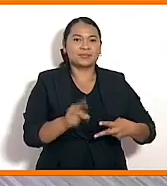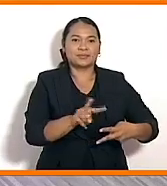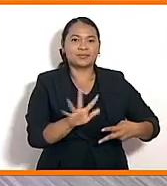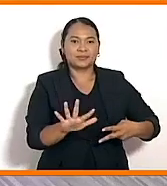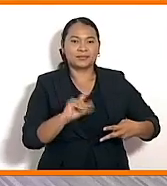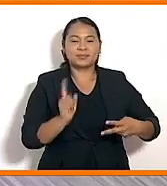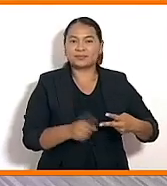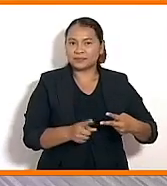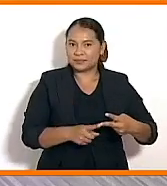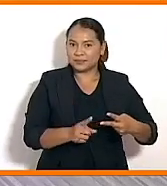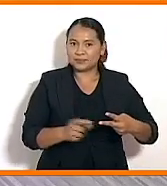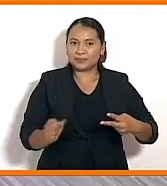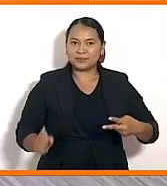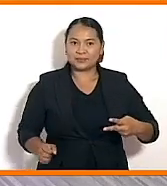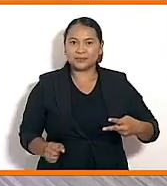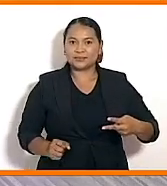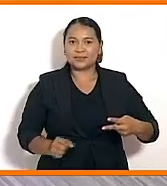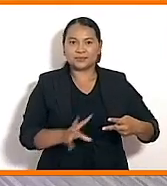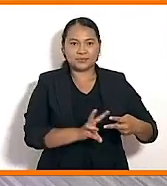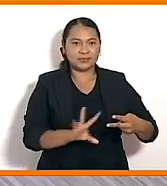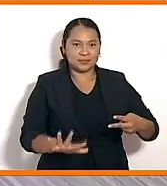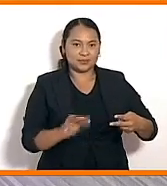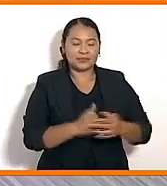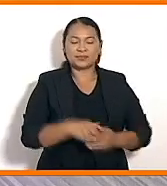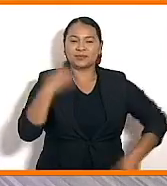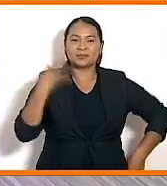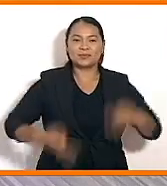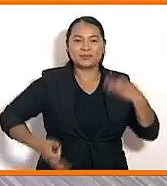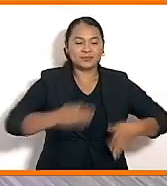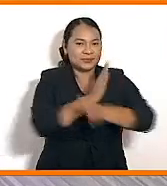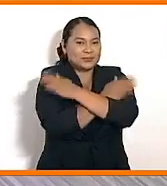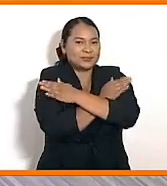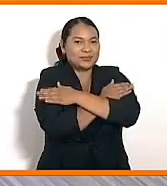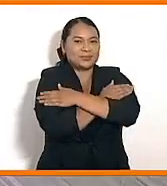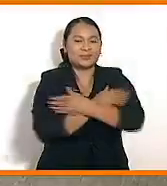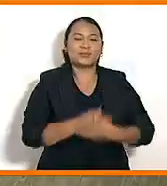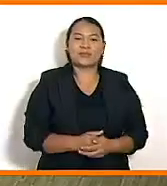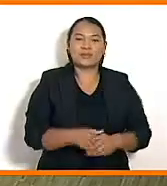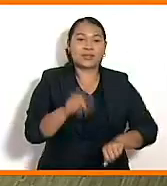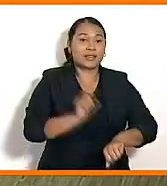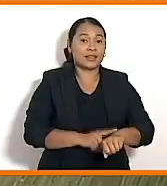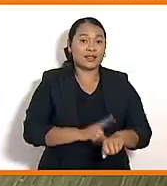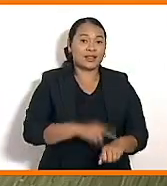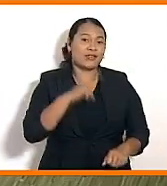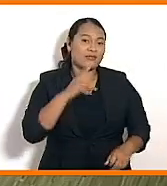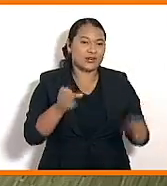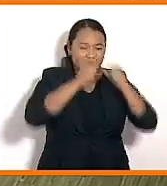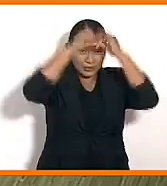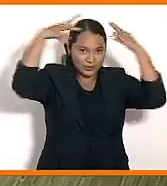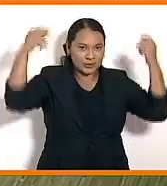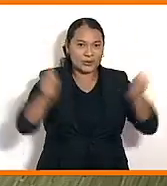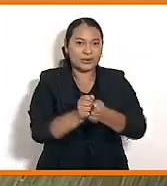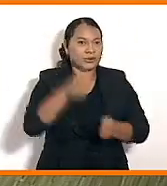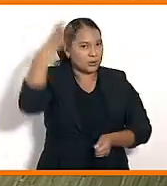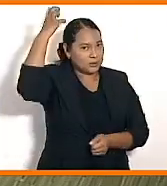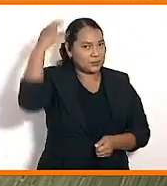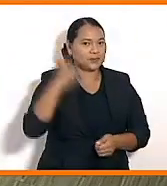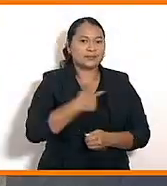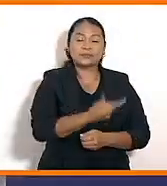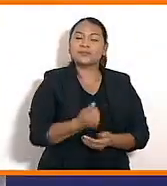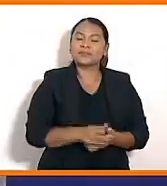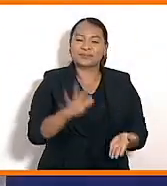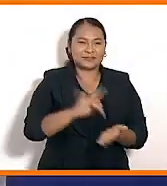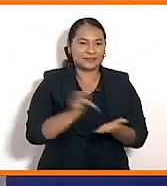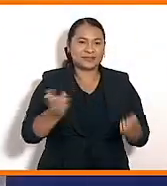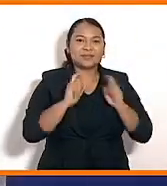25. Posición 2, 65. Muchas felicidades. Vamos a hacer de tus sueños una realidad con Charlene. Gracias a ti, espero